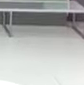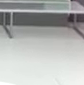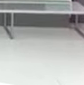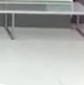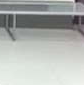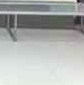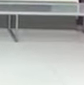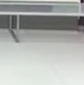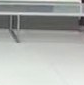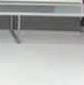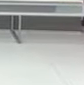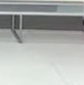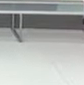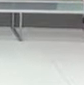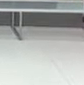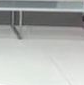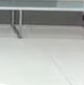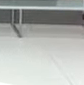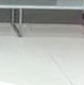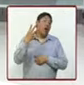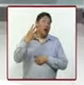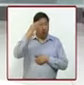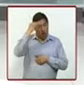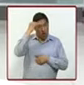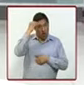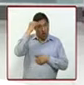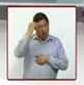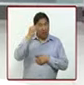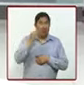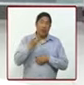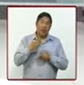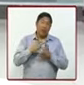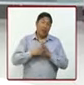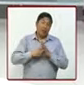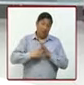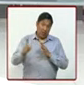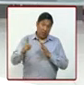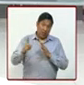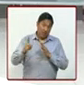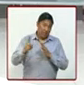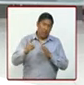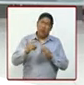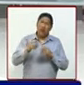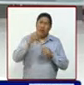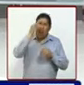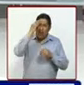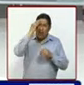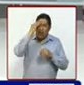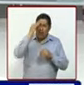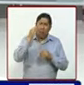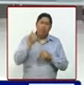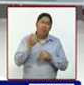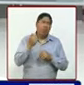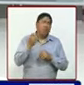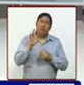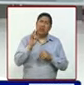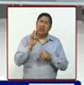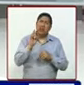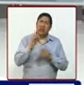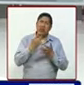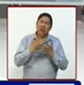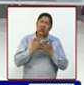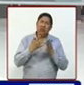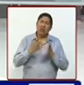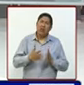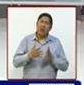Informarles de que 4 internos más han sido hoy recapturados en el norte de Potosí. Usted recuerda que 17 reos fugaron hace varios